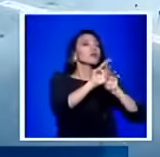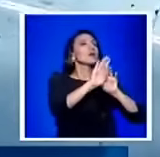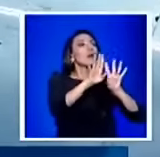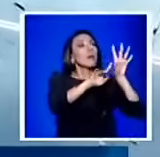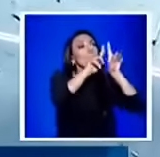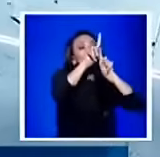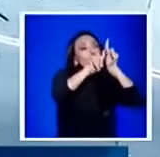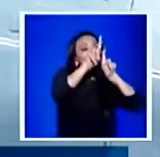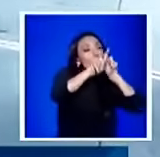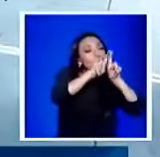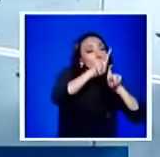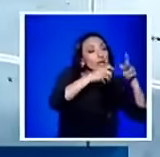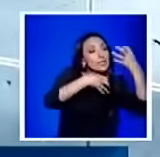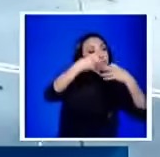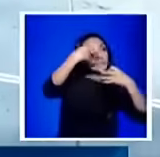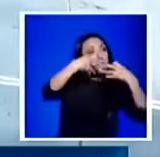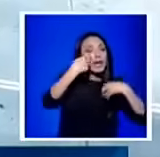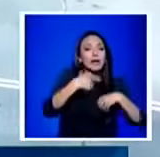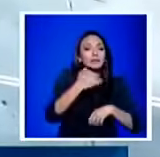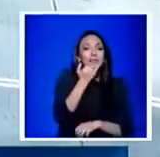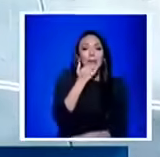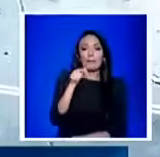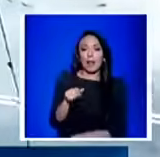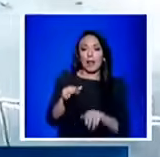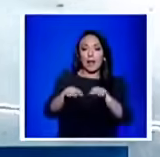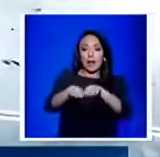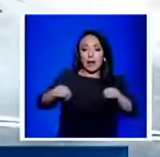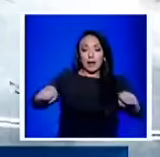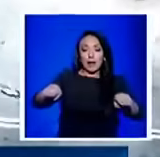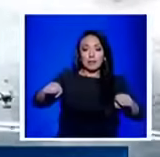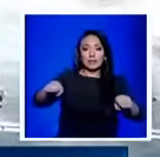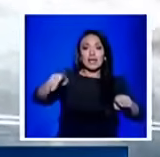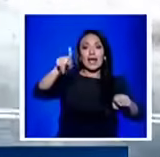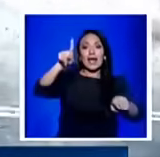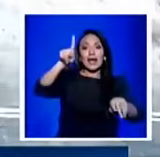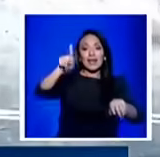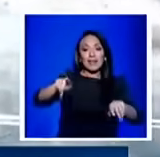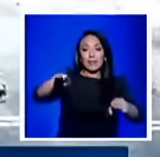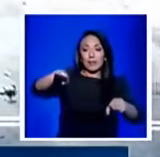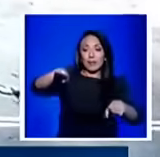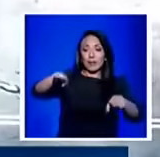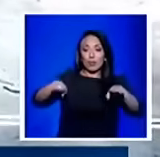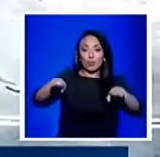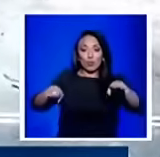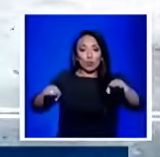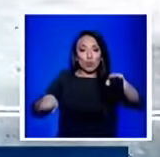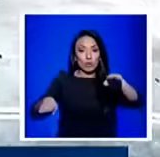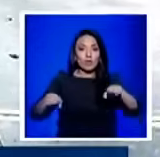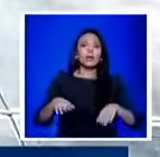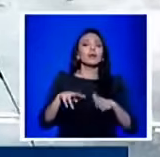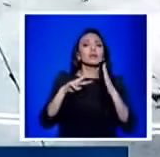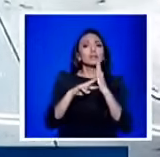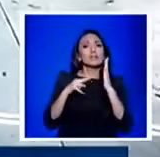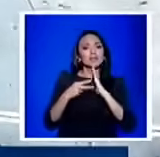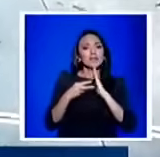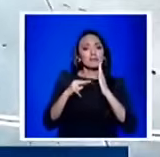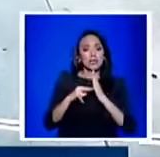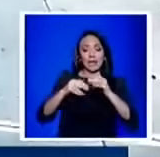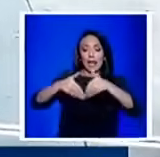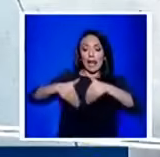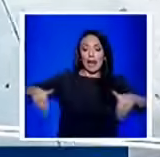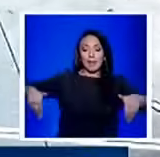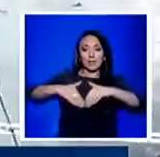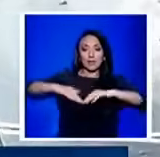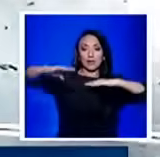del Ministerio del Deporte, la inclinación de la cancha debería ser un milímetro por cada metro. Esto quiere decir que en la mitad de la